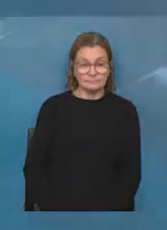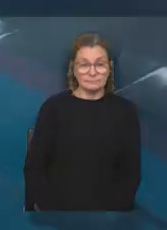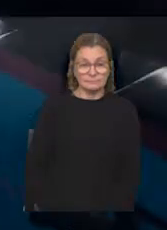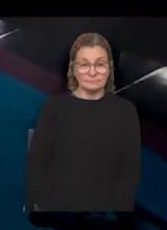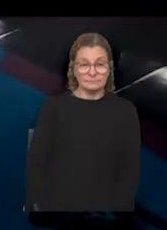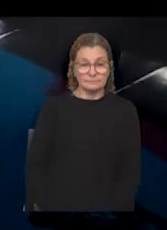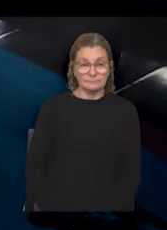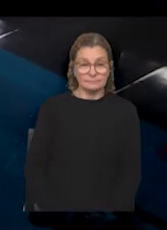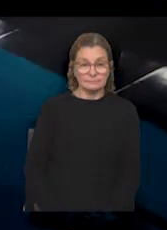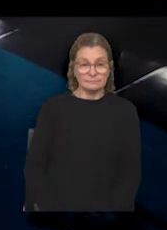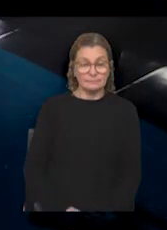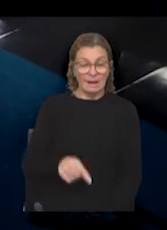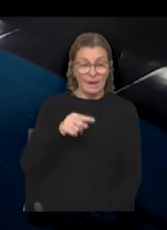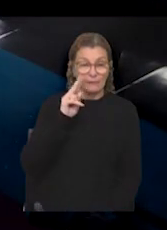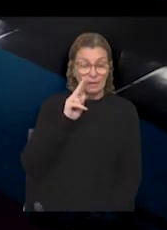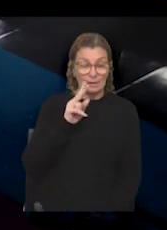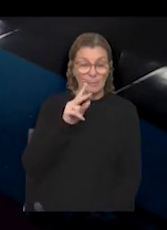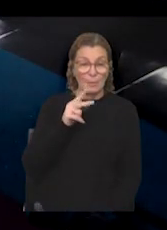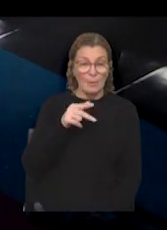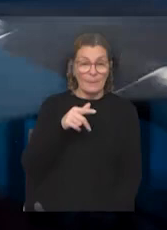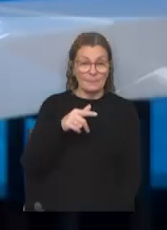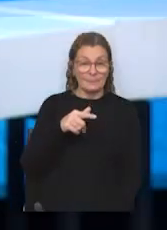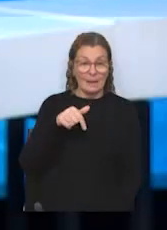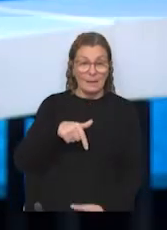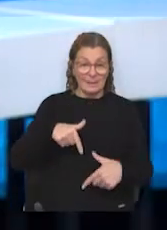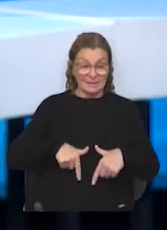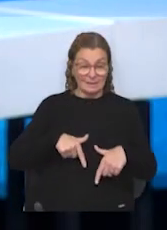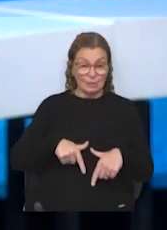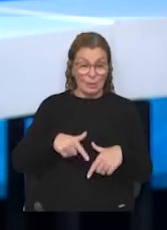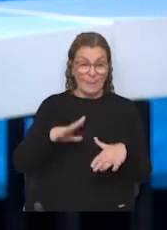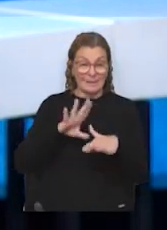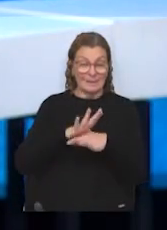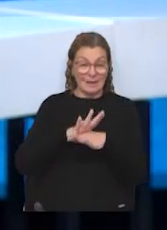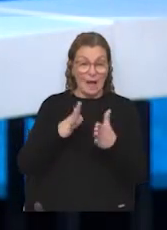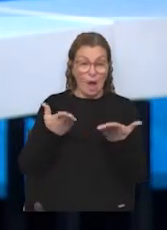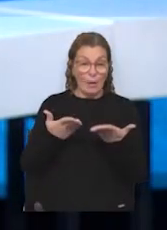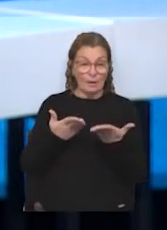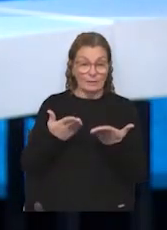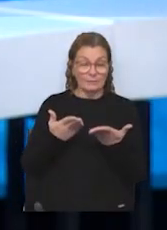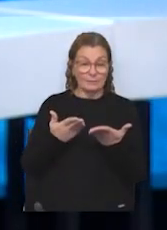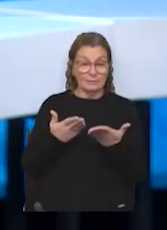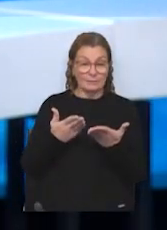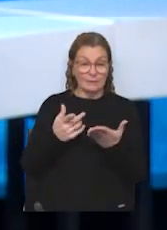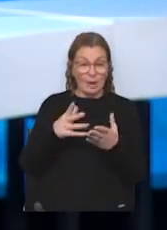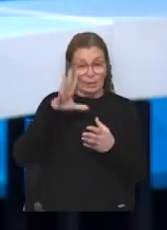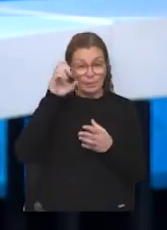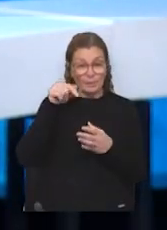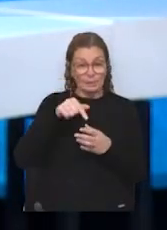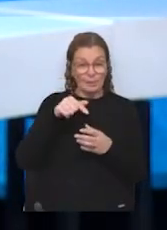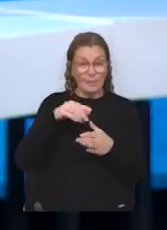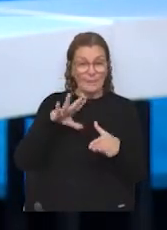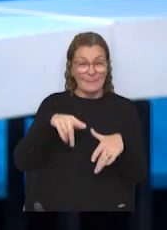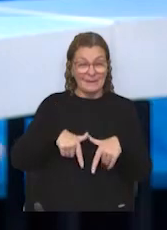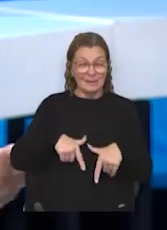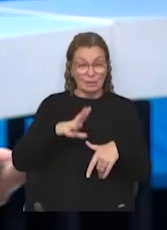tema ahí veíamos y escuchábamos al actual ministro del mes Alejandro ciarra recordemos que cuando sucedió todo esto el ministro